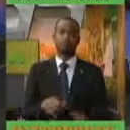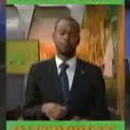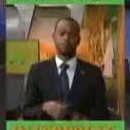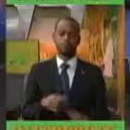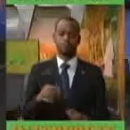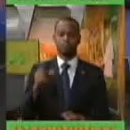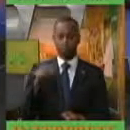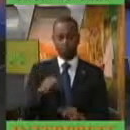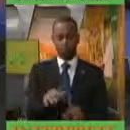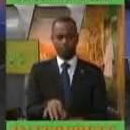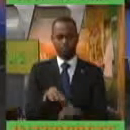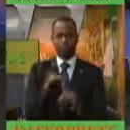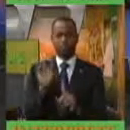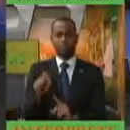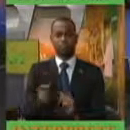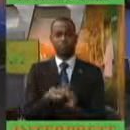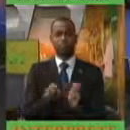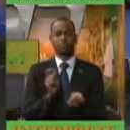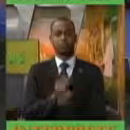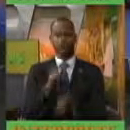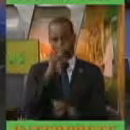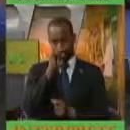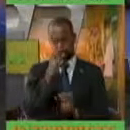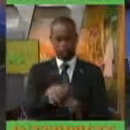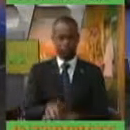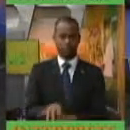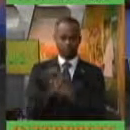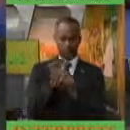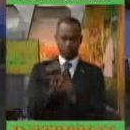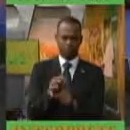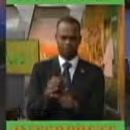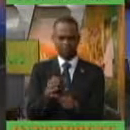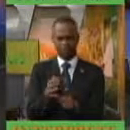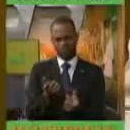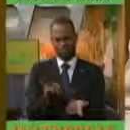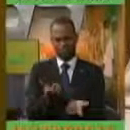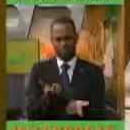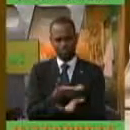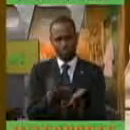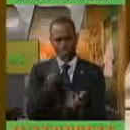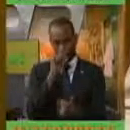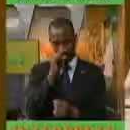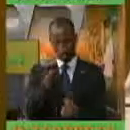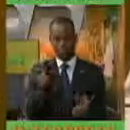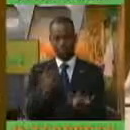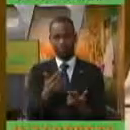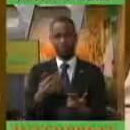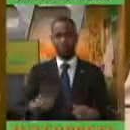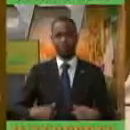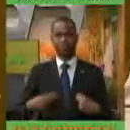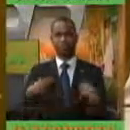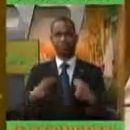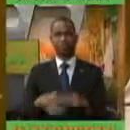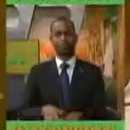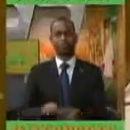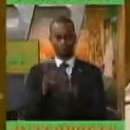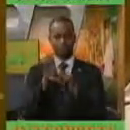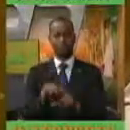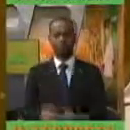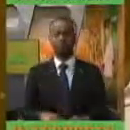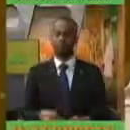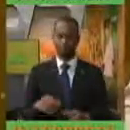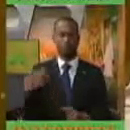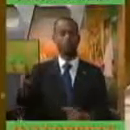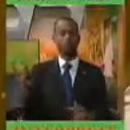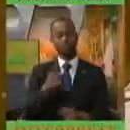todos. Hay que terminarlo. Exacto. Que niños especiales, son niños. Somos hombres, todos mujeres, los seres humanos, niños, somos